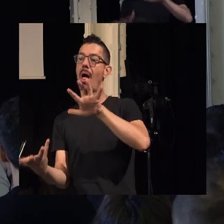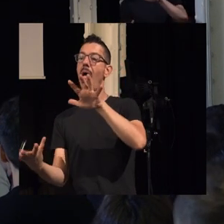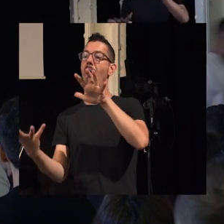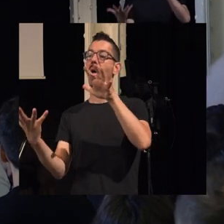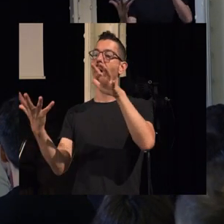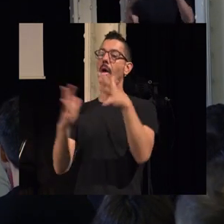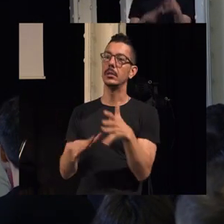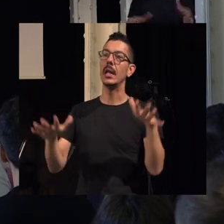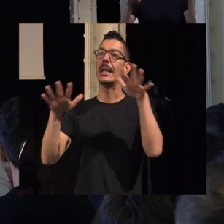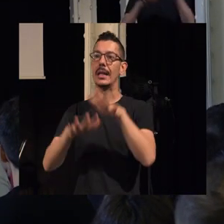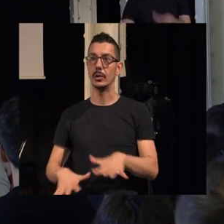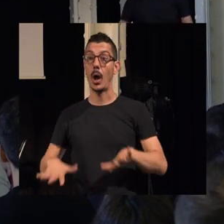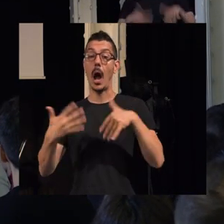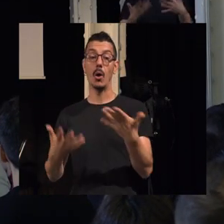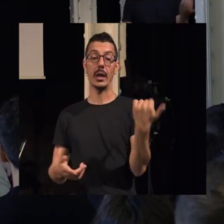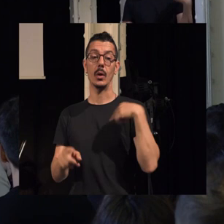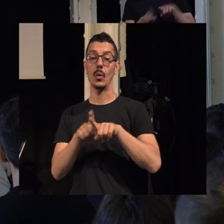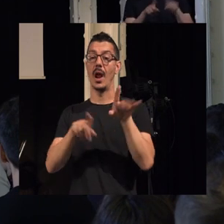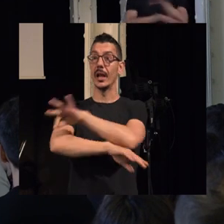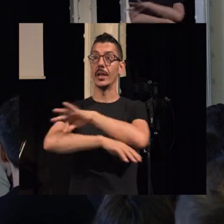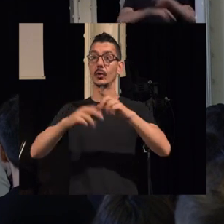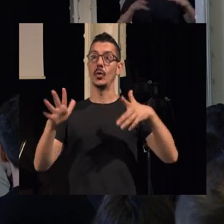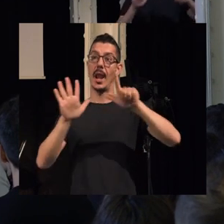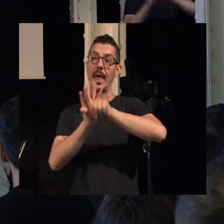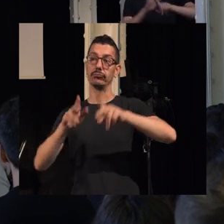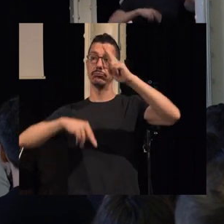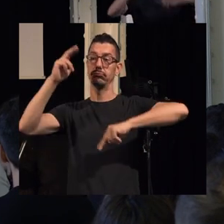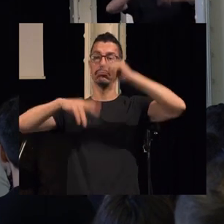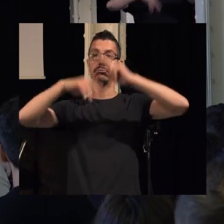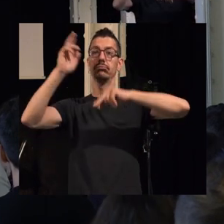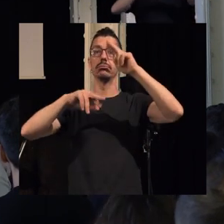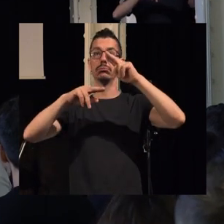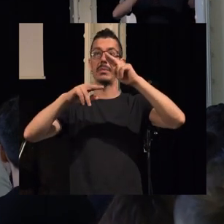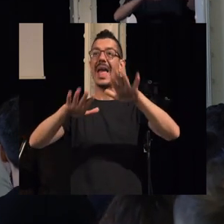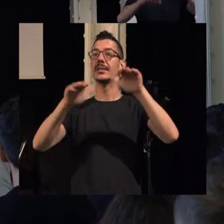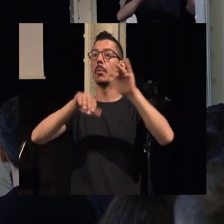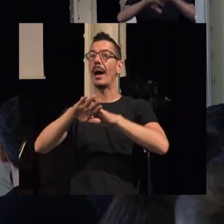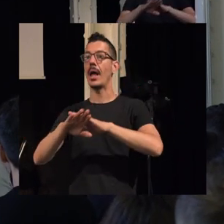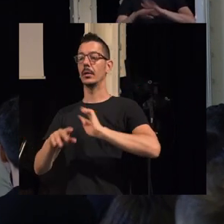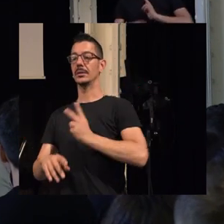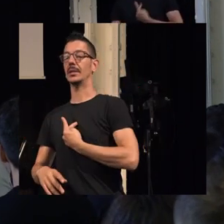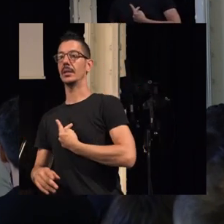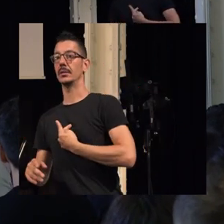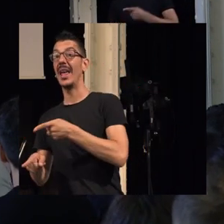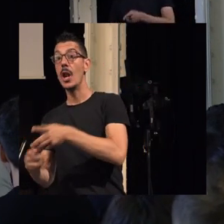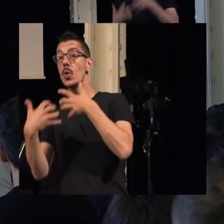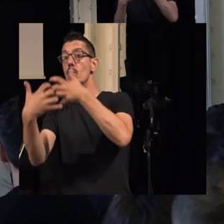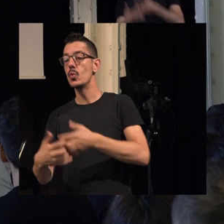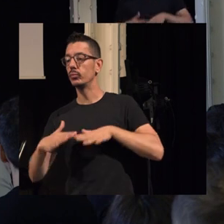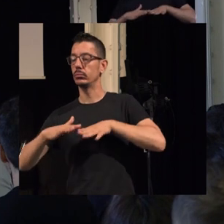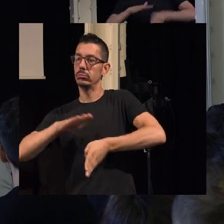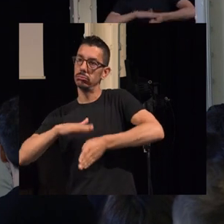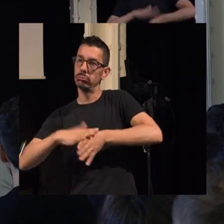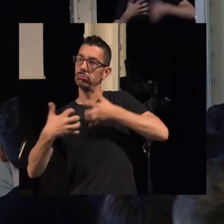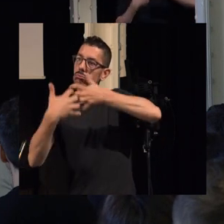ya construimos una arquitectura legal favorable, excepto para las personas trans, esa lucha sigue. Hay una